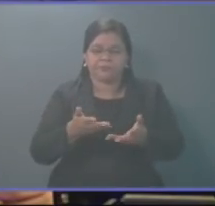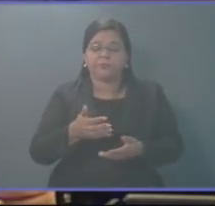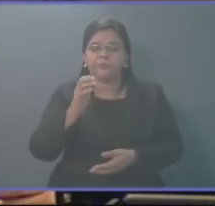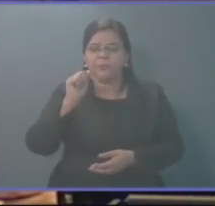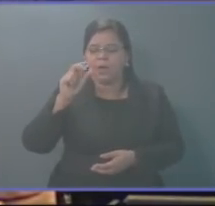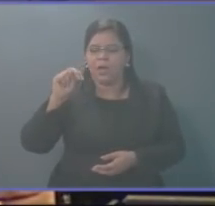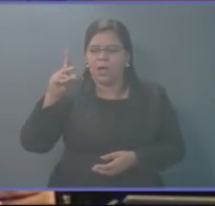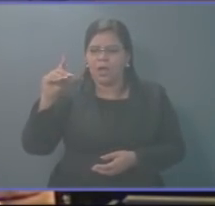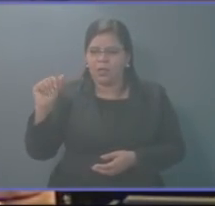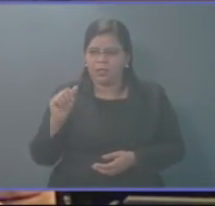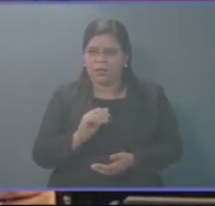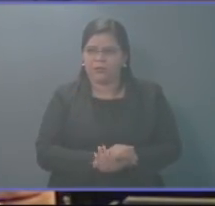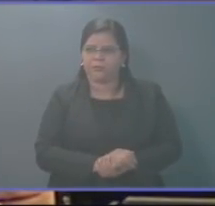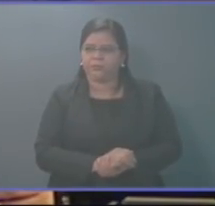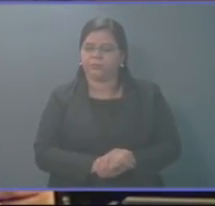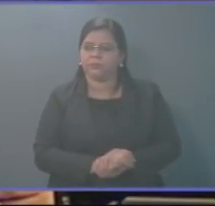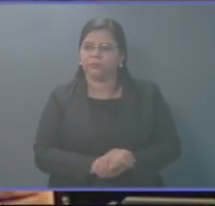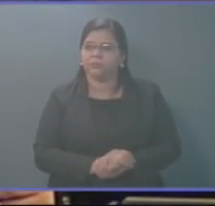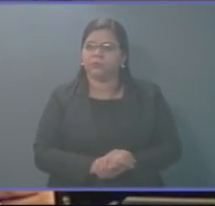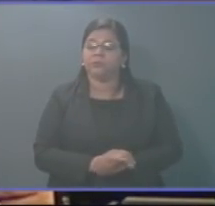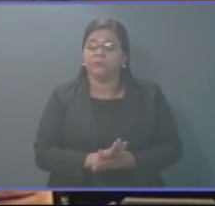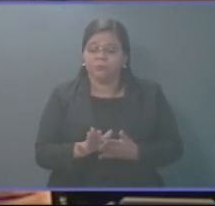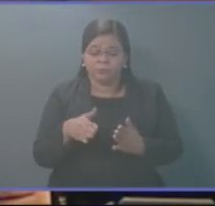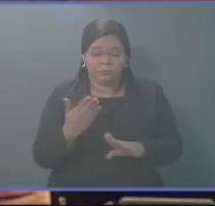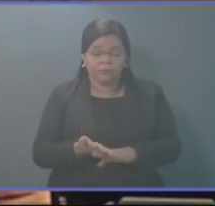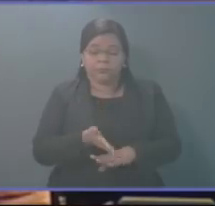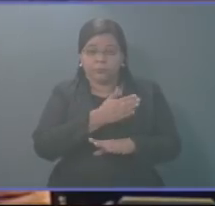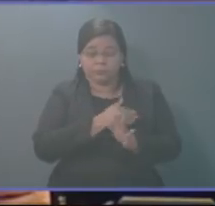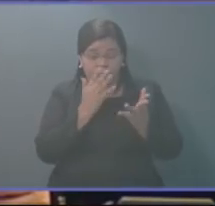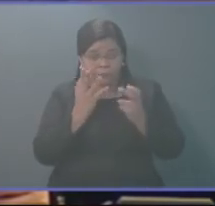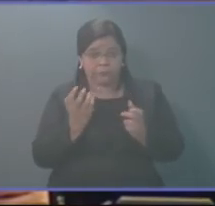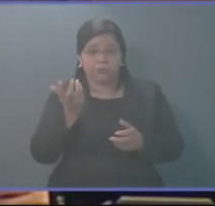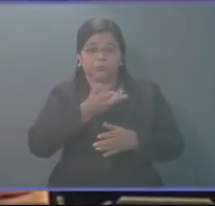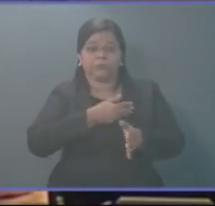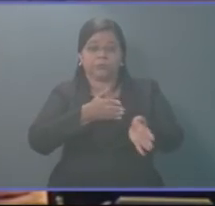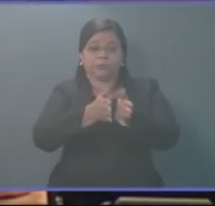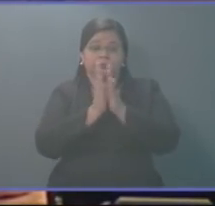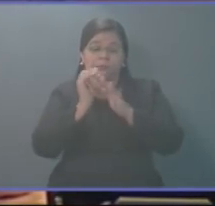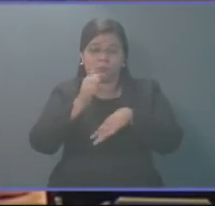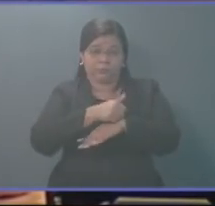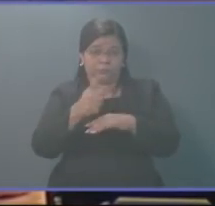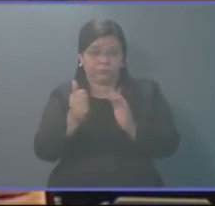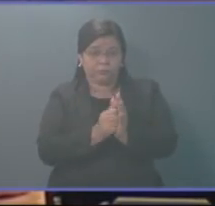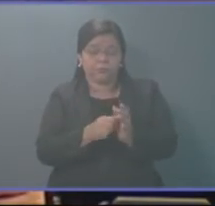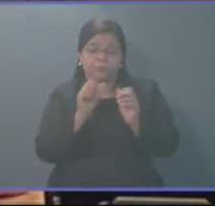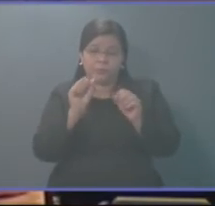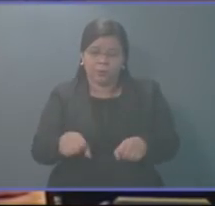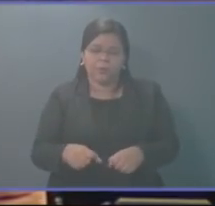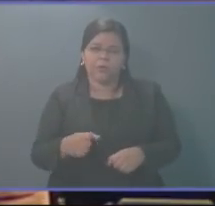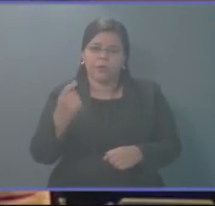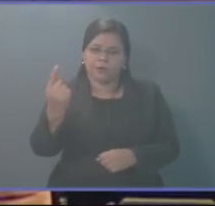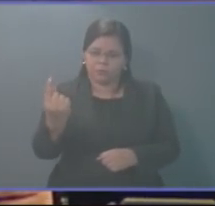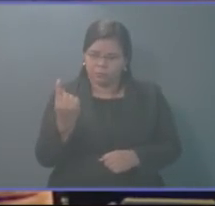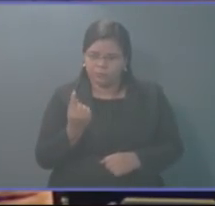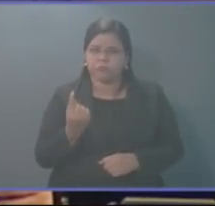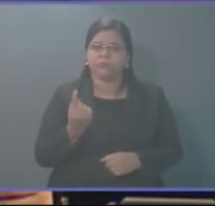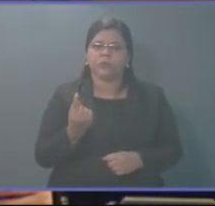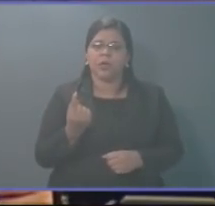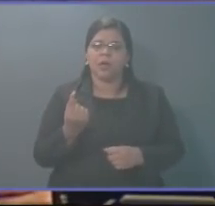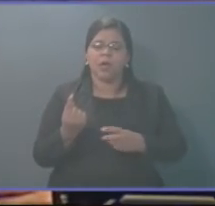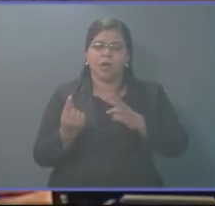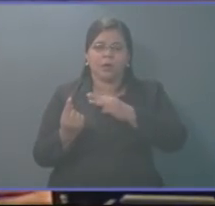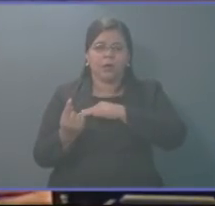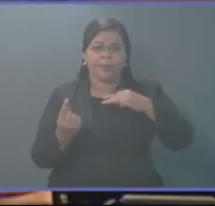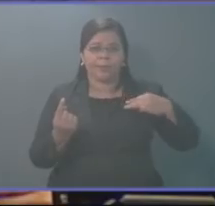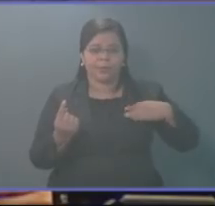ANDA. Por lo anterior, solicitamos a este Pleno Legislativo se interpele a la ministra de Salud para